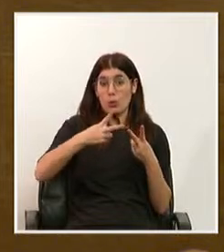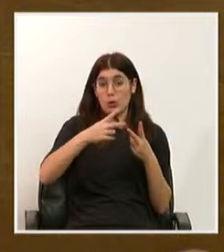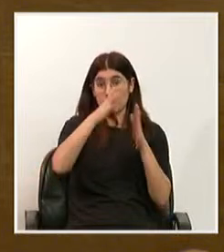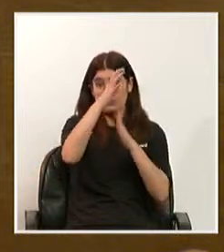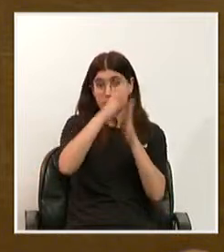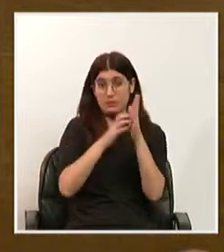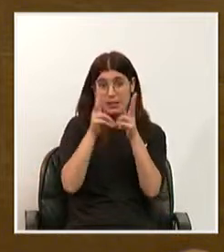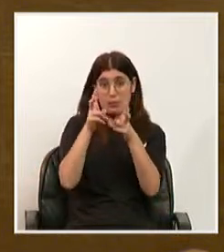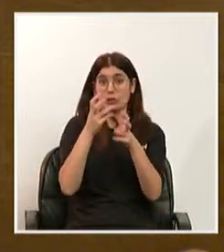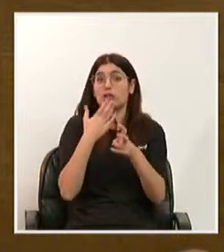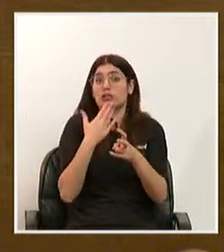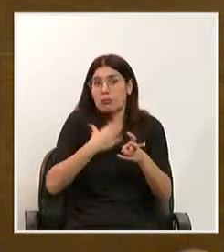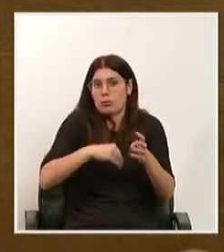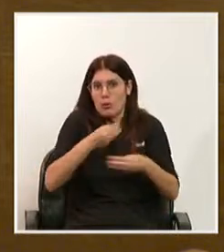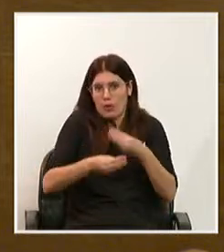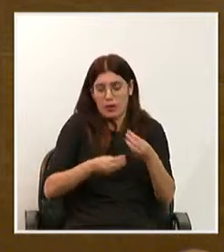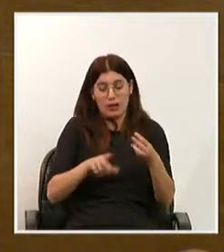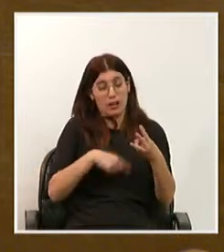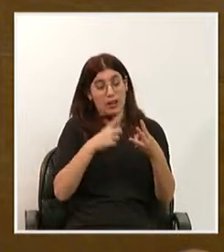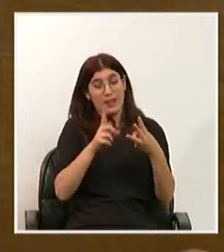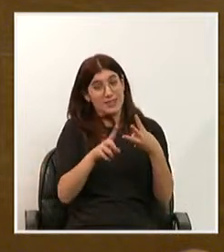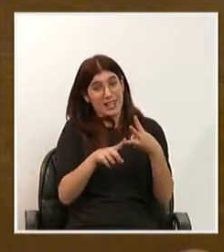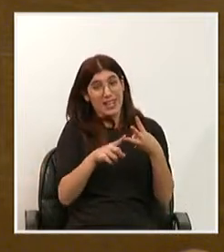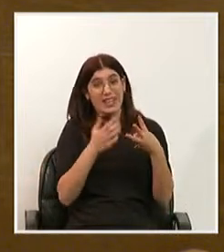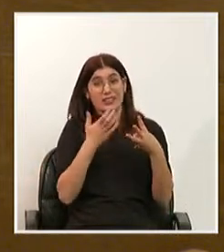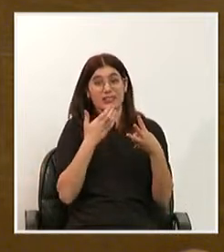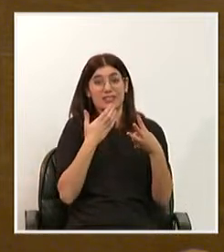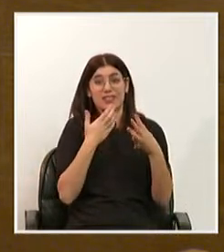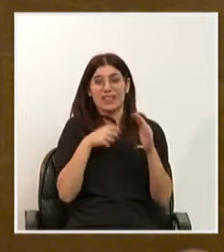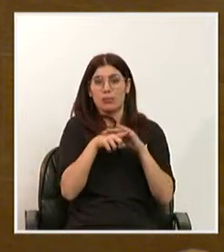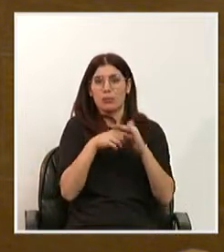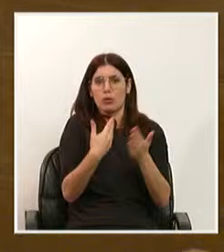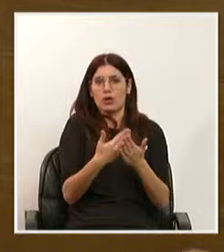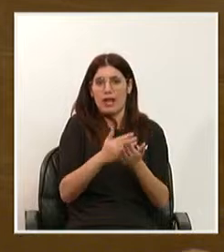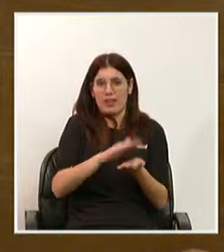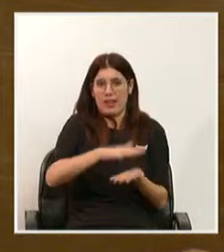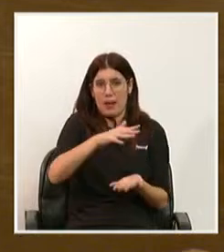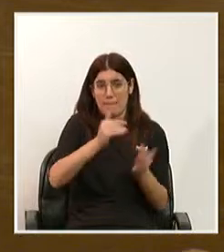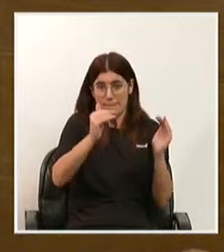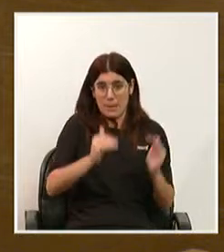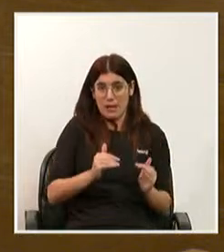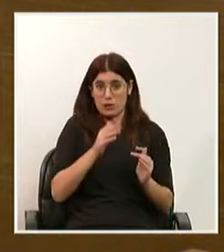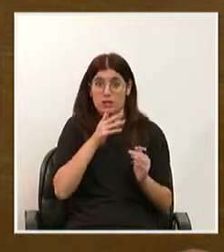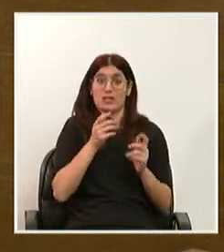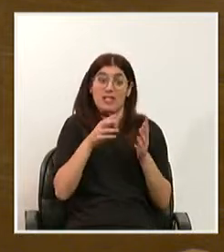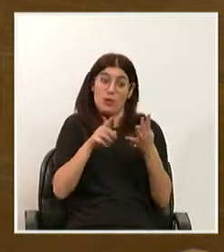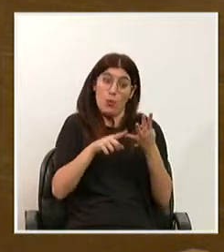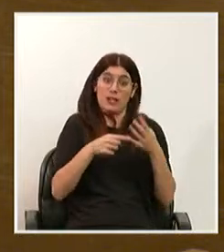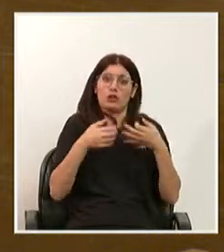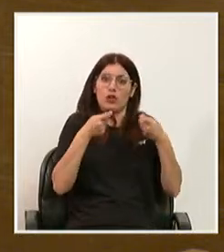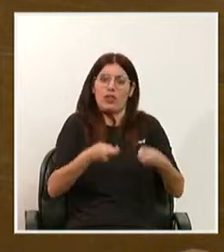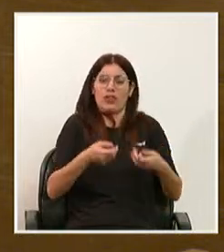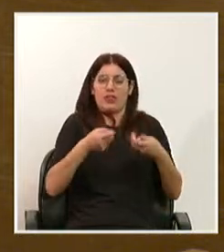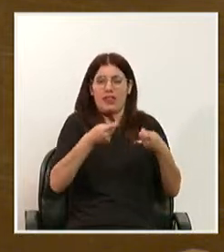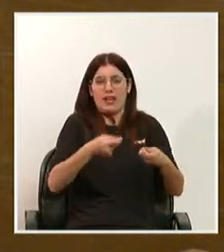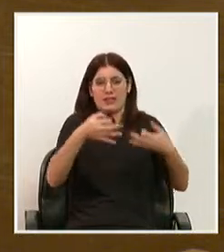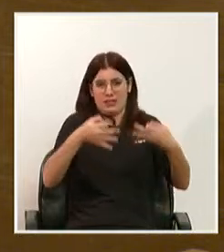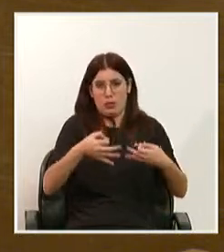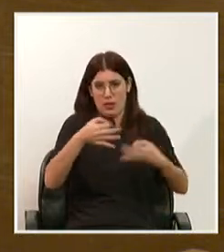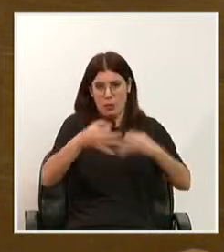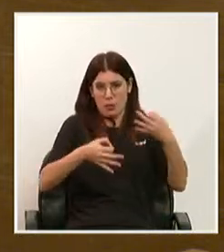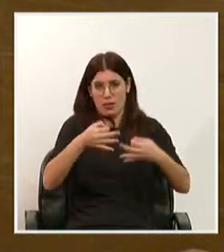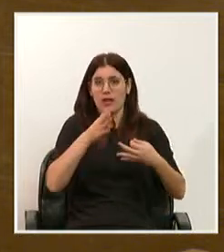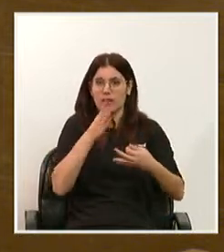los impuestos que están en su mano tercero que elimina burocracia y cuarto que da seguridad jurídica nosotros pedimos a esta cámara que